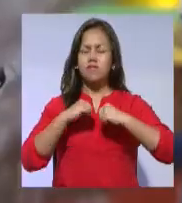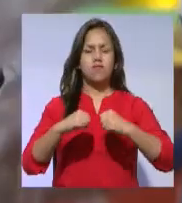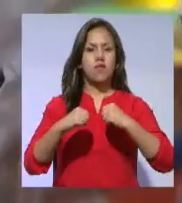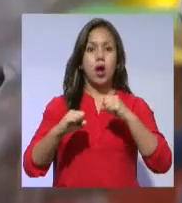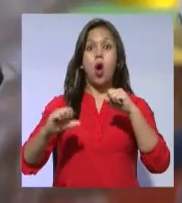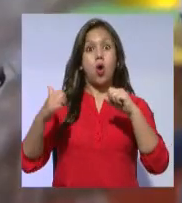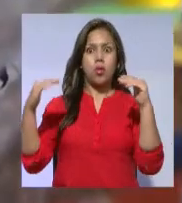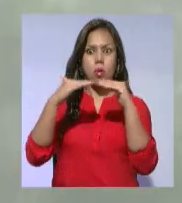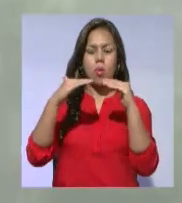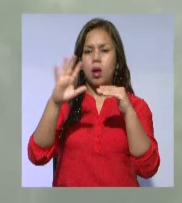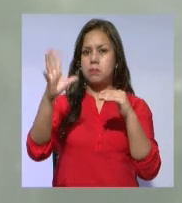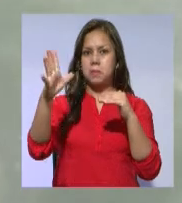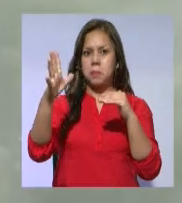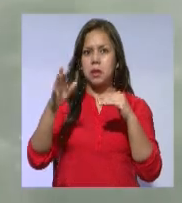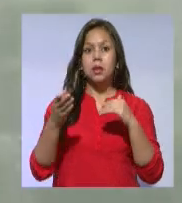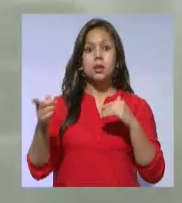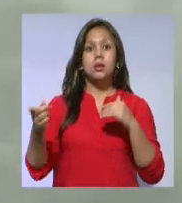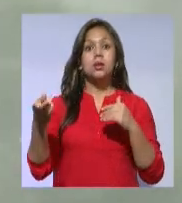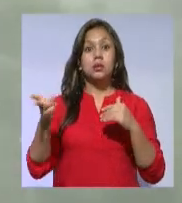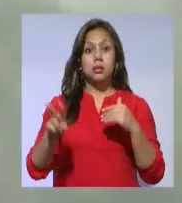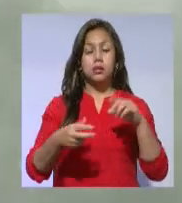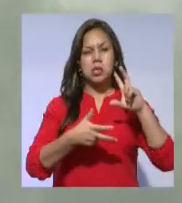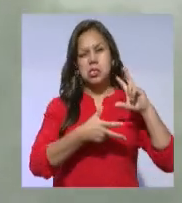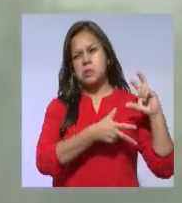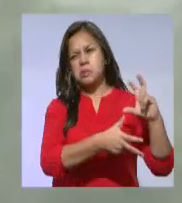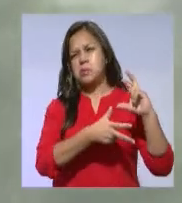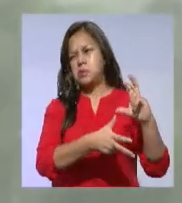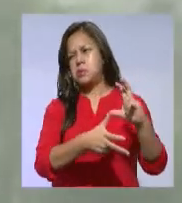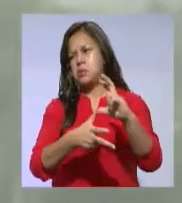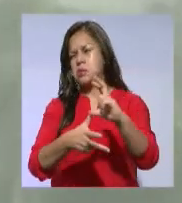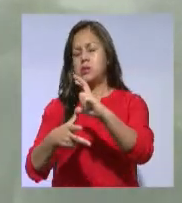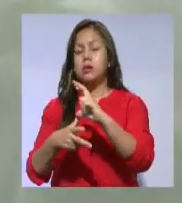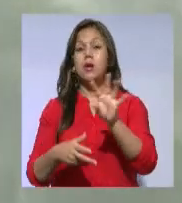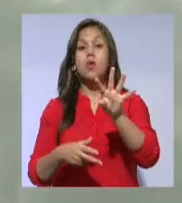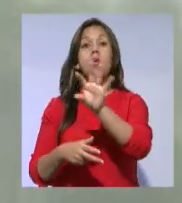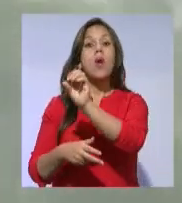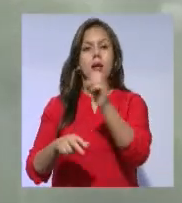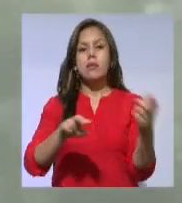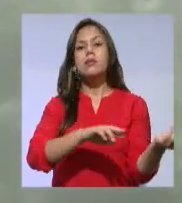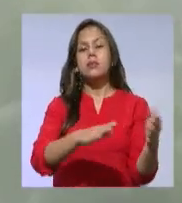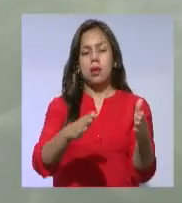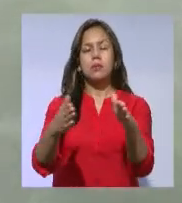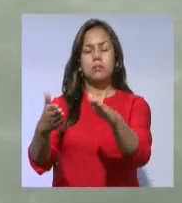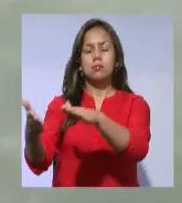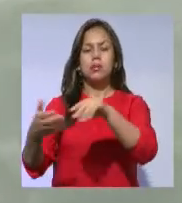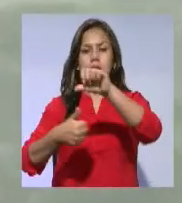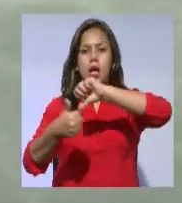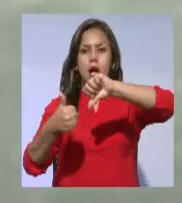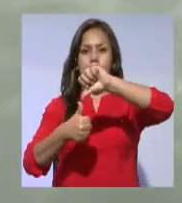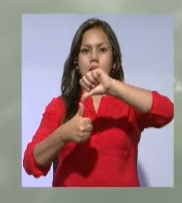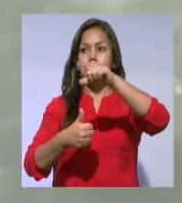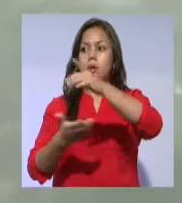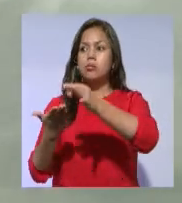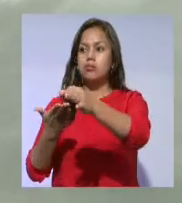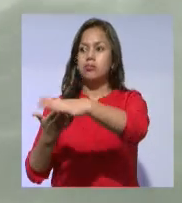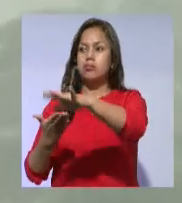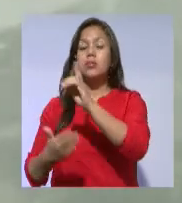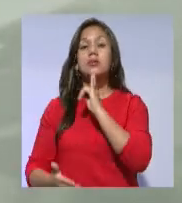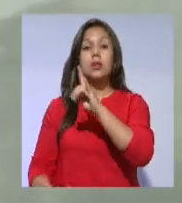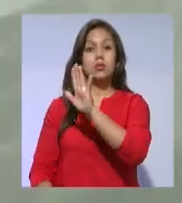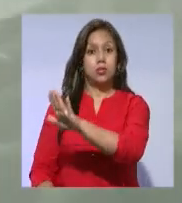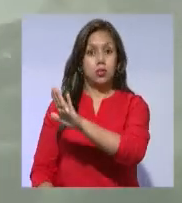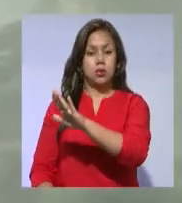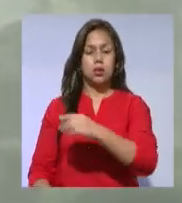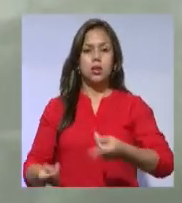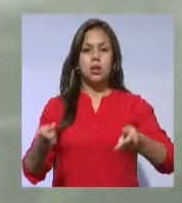enrique peña nieto por su parte el huracán ismo ha dejado más de 40 muertos tras su paso por el caribe y el estado de la florida en eeuu según